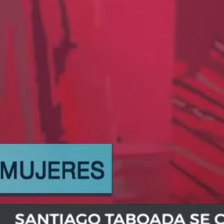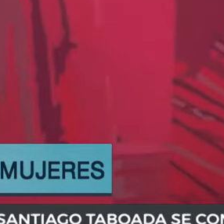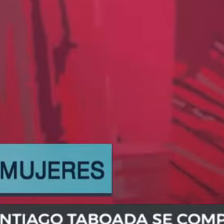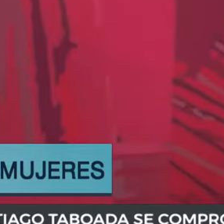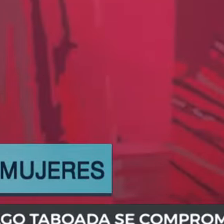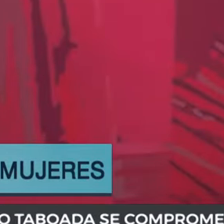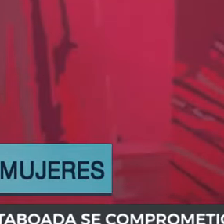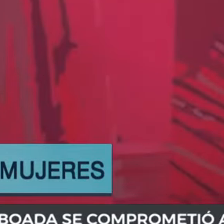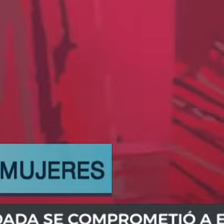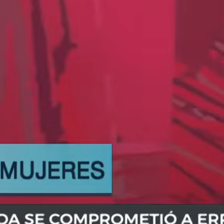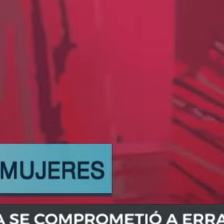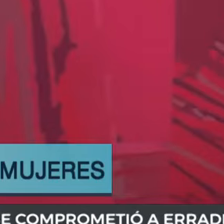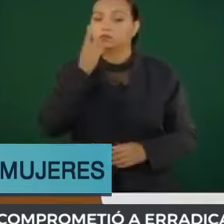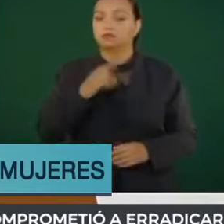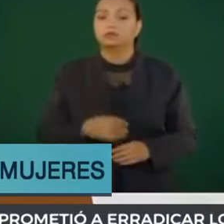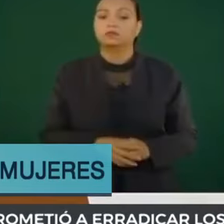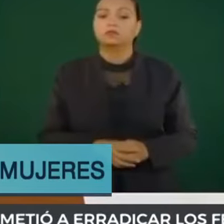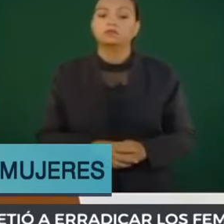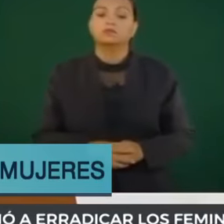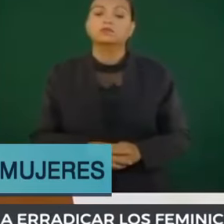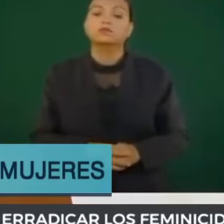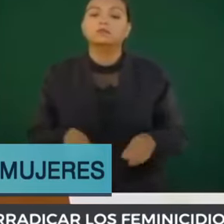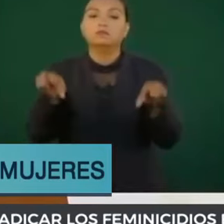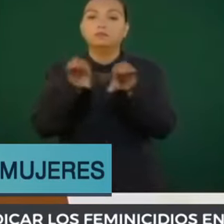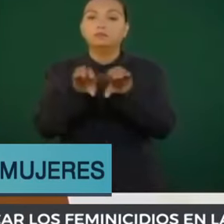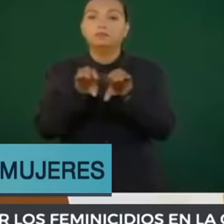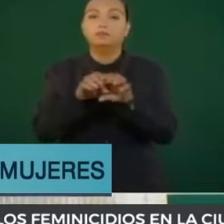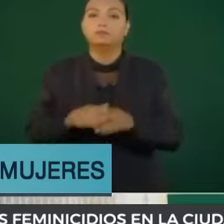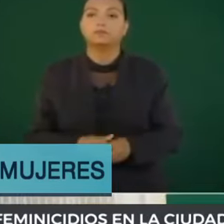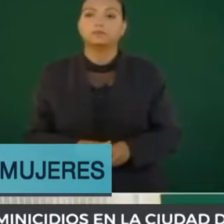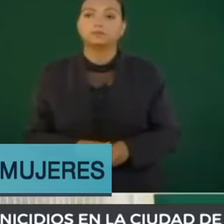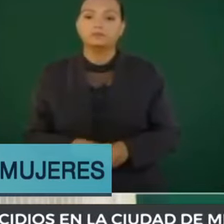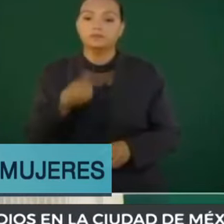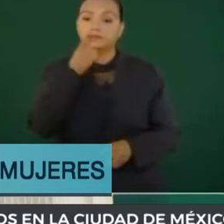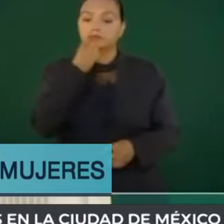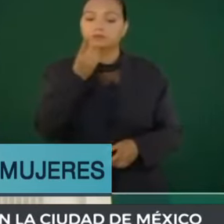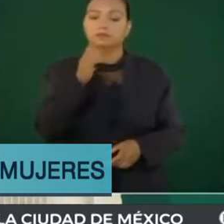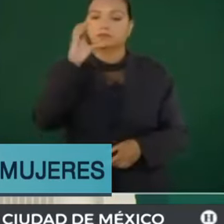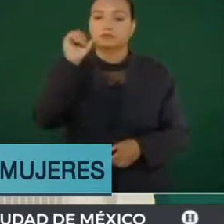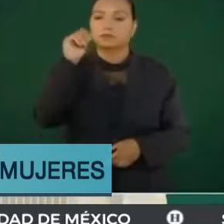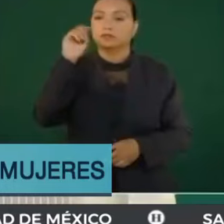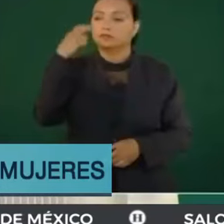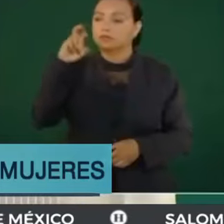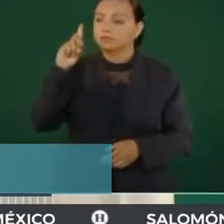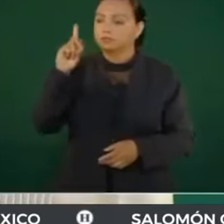Obrador lucr con el caso Ayotzinapa y así se expresó en su conferencia de